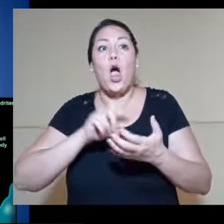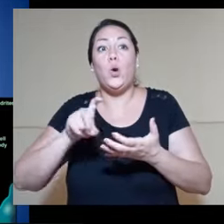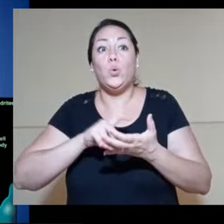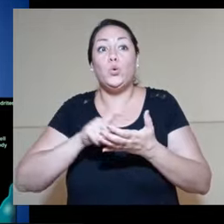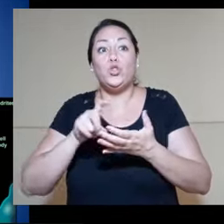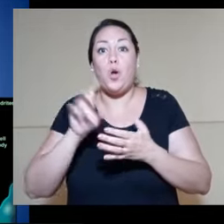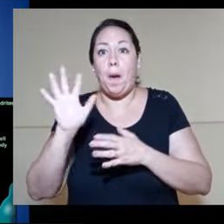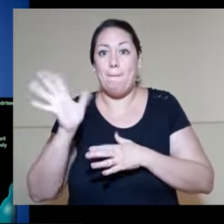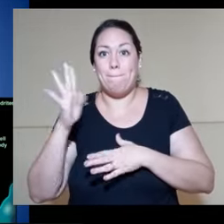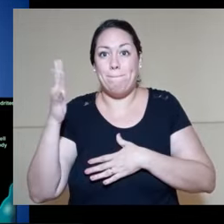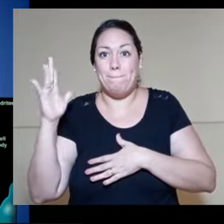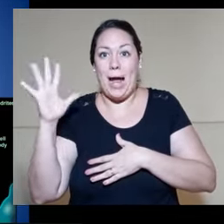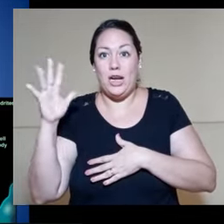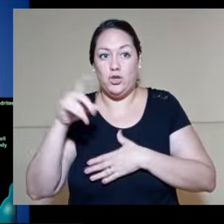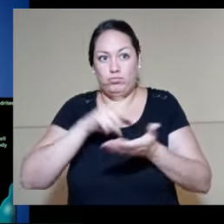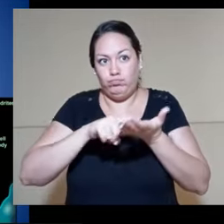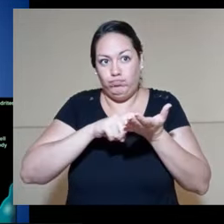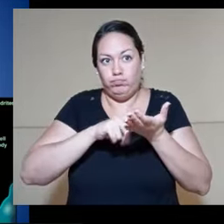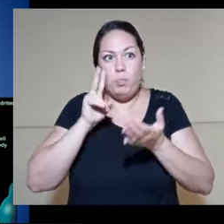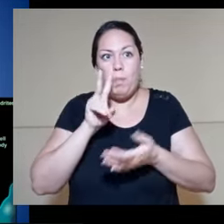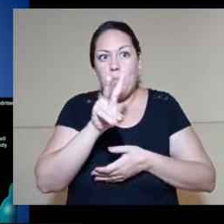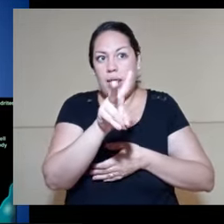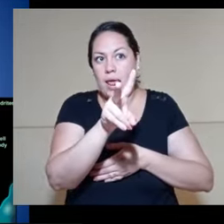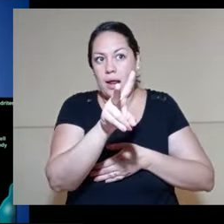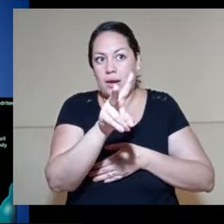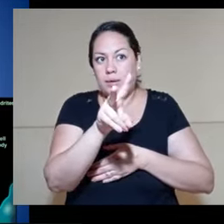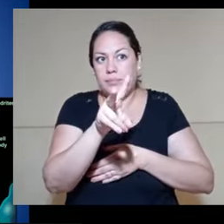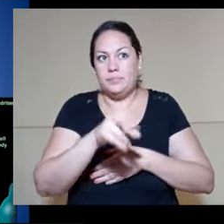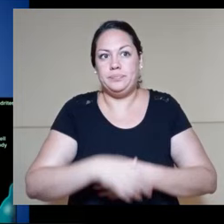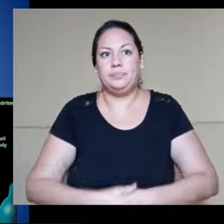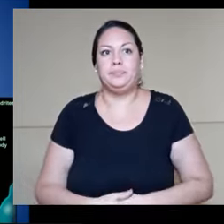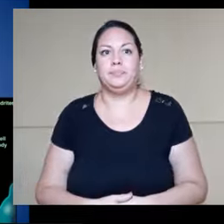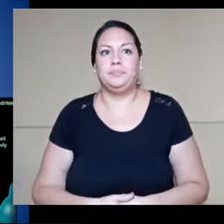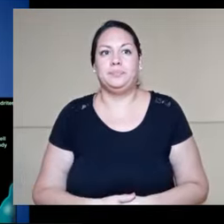forma justamente, ¿ustedes ven el cursor?